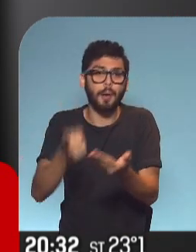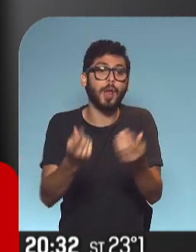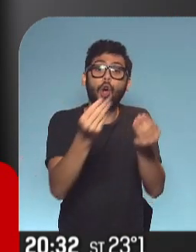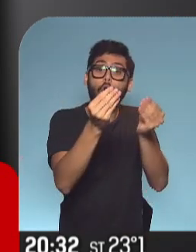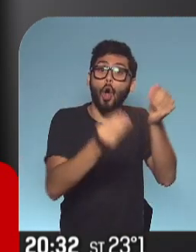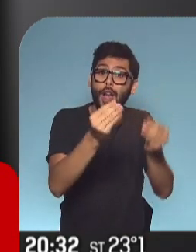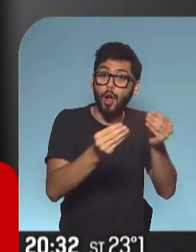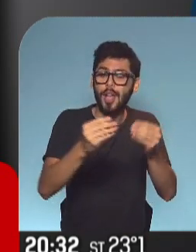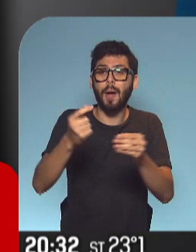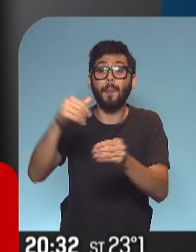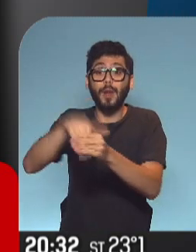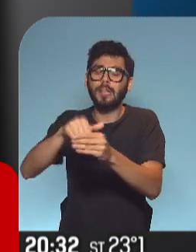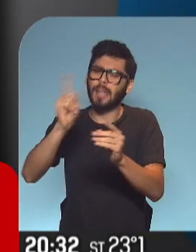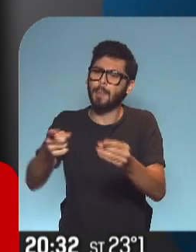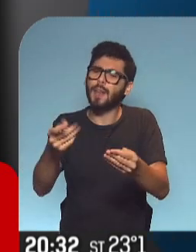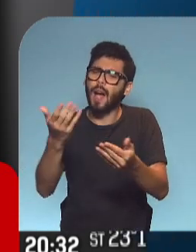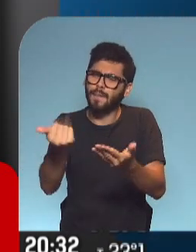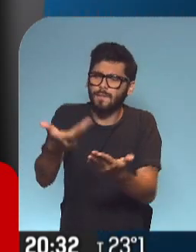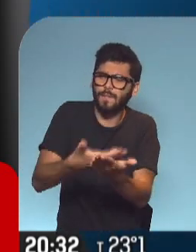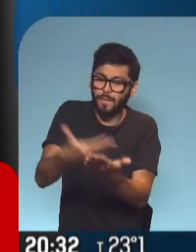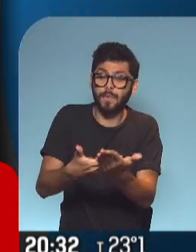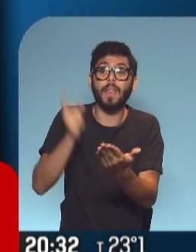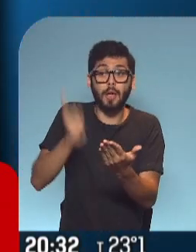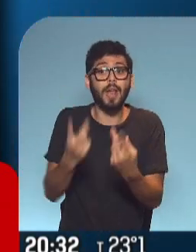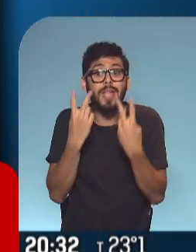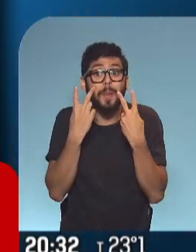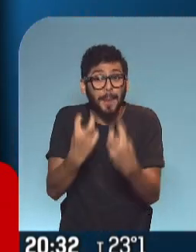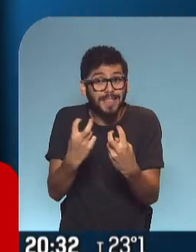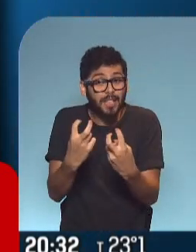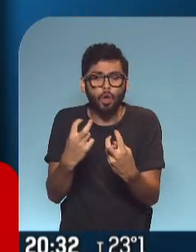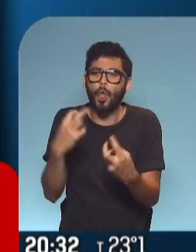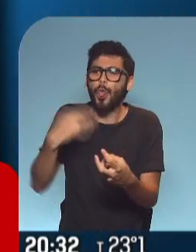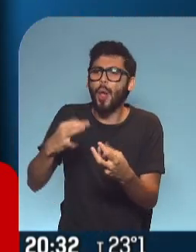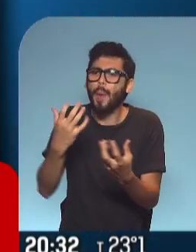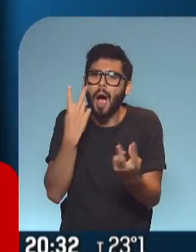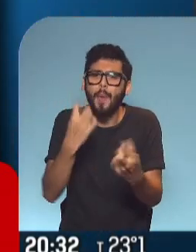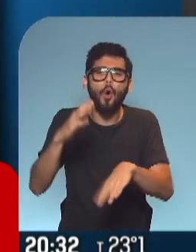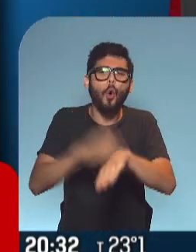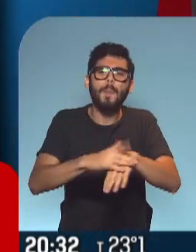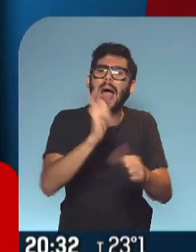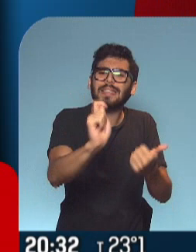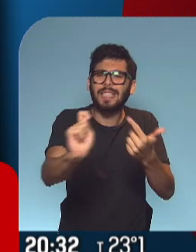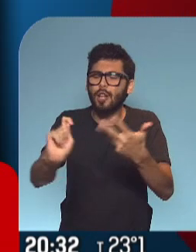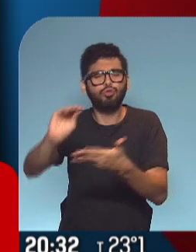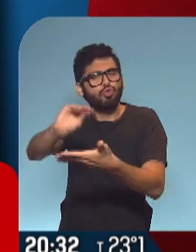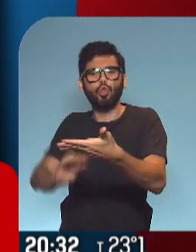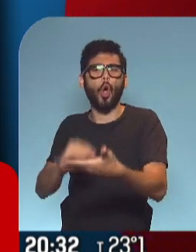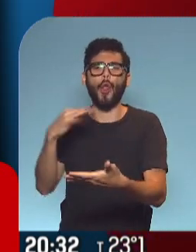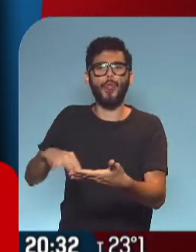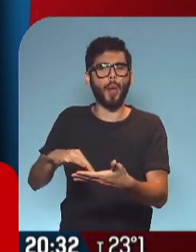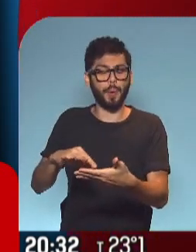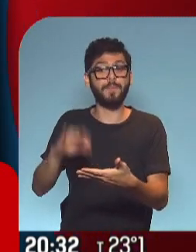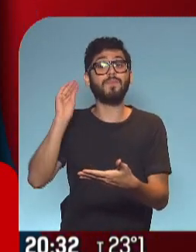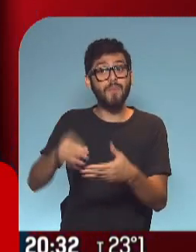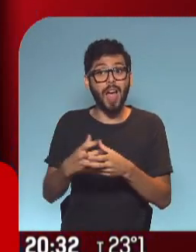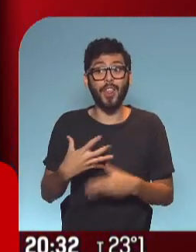y además solicitó que la investigación sumaria estableciera todas las responsabilidades del caso por otra parte respaldó la